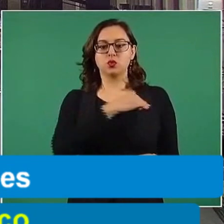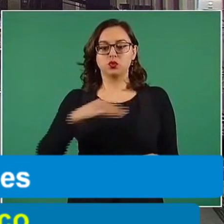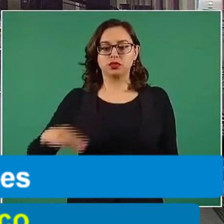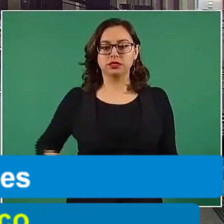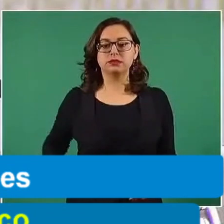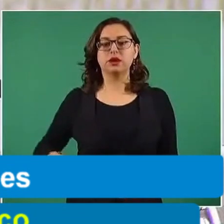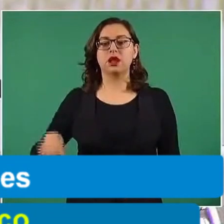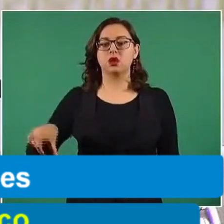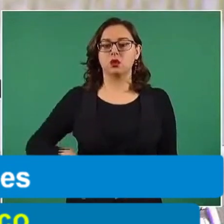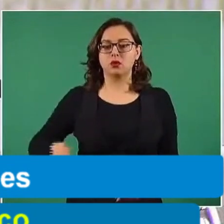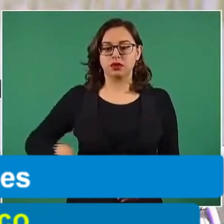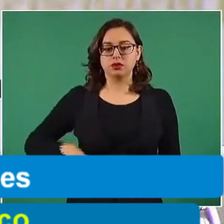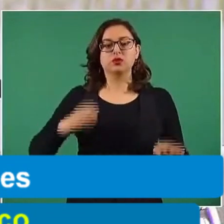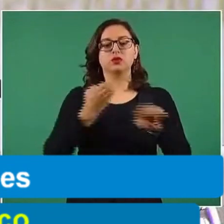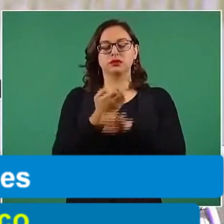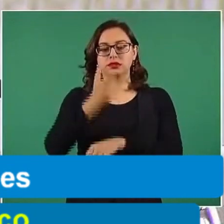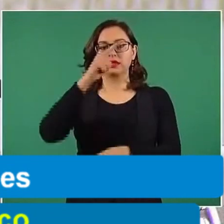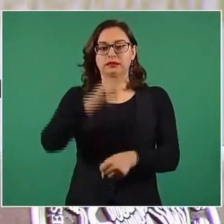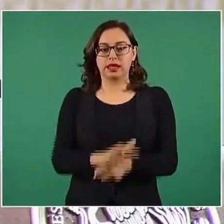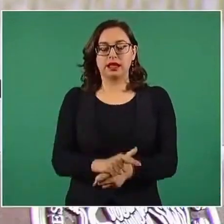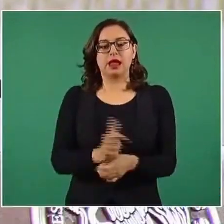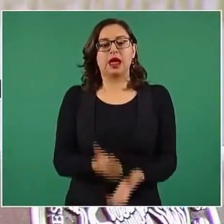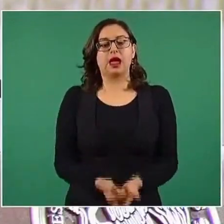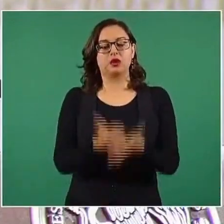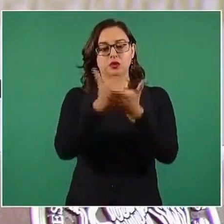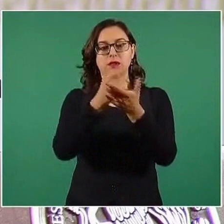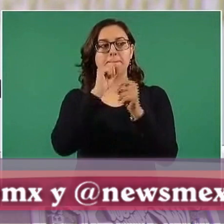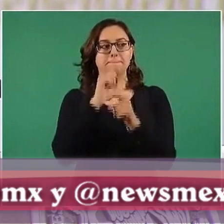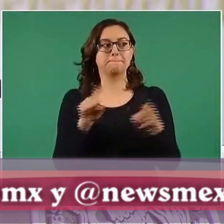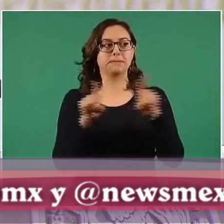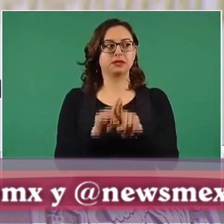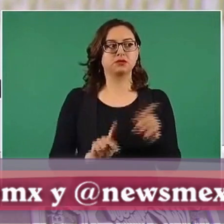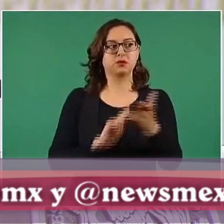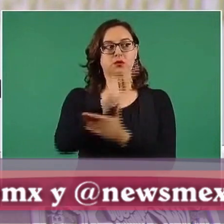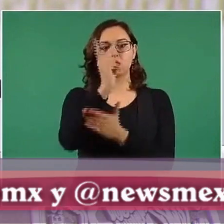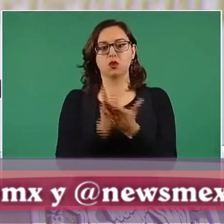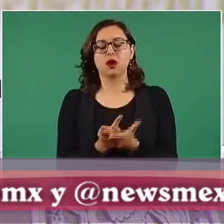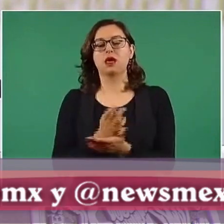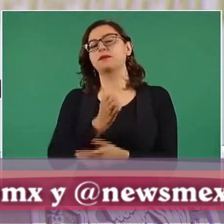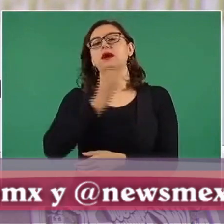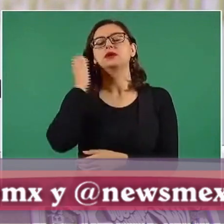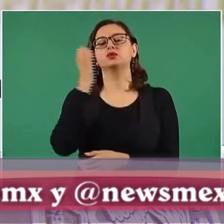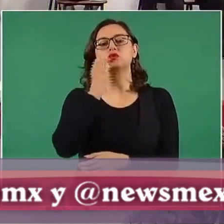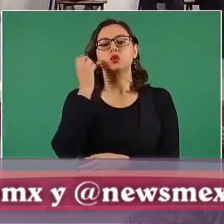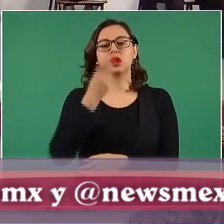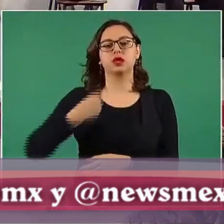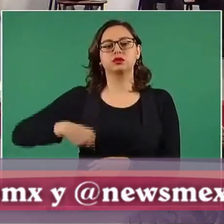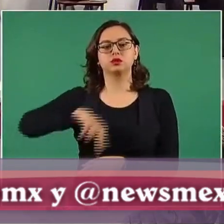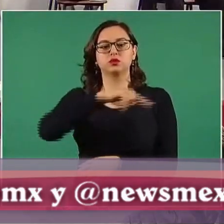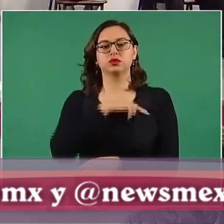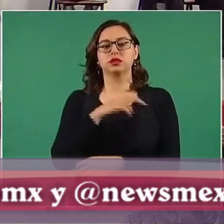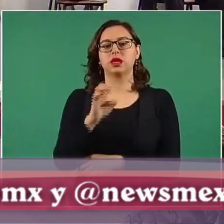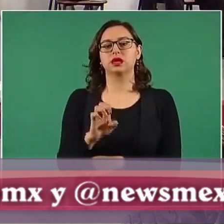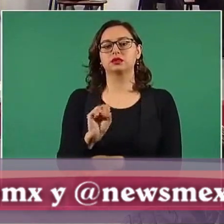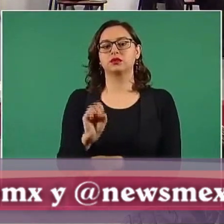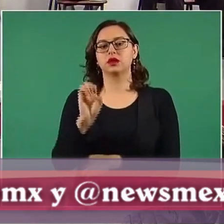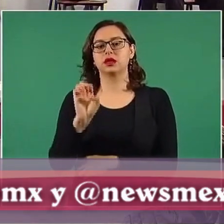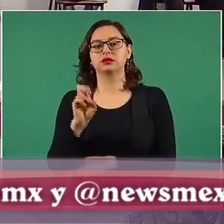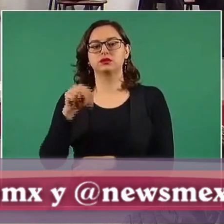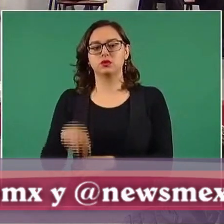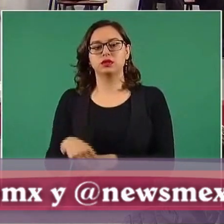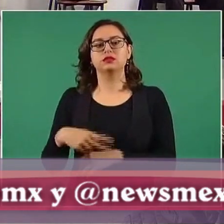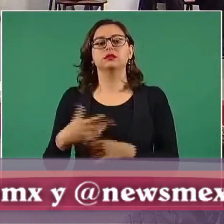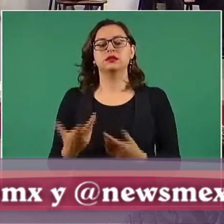gobiernos estatales, al programa de la Escuela Es Nuestra, que también es un programa federal, en donde se ha abocado precisamente a